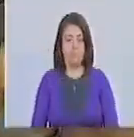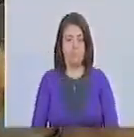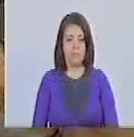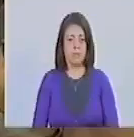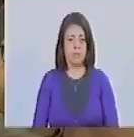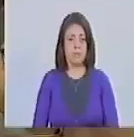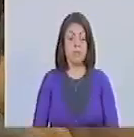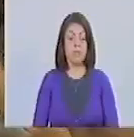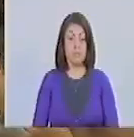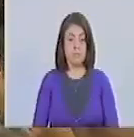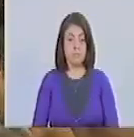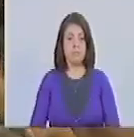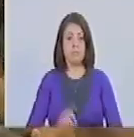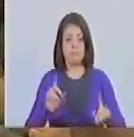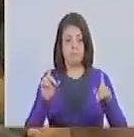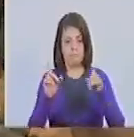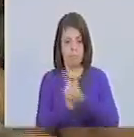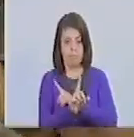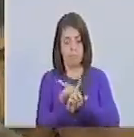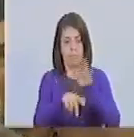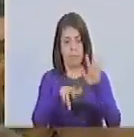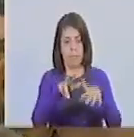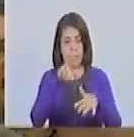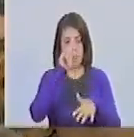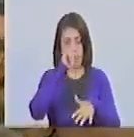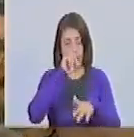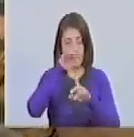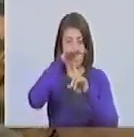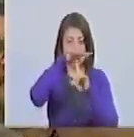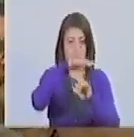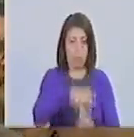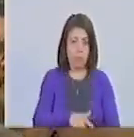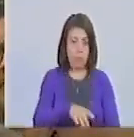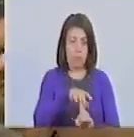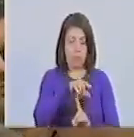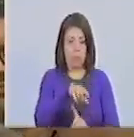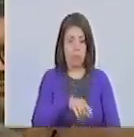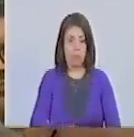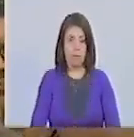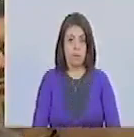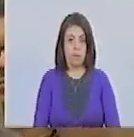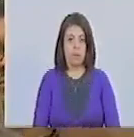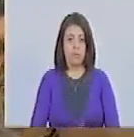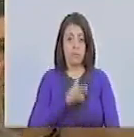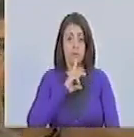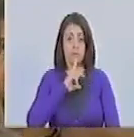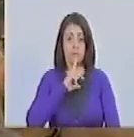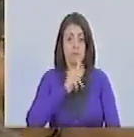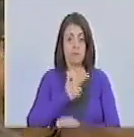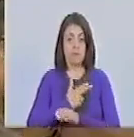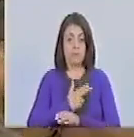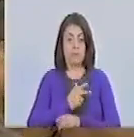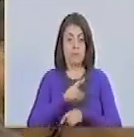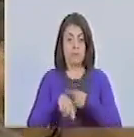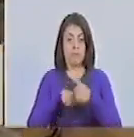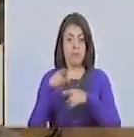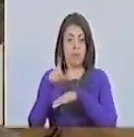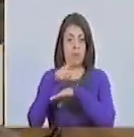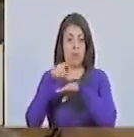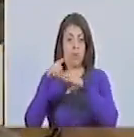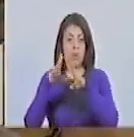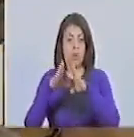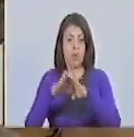Se sucedieron 13 años de dictadura en Honduras. Los